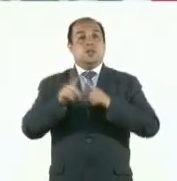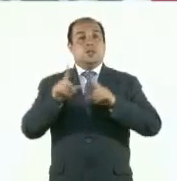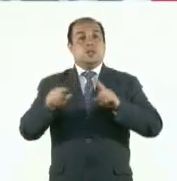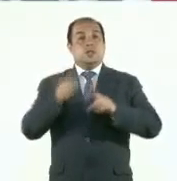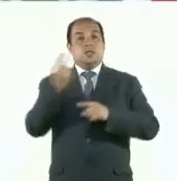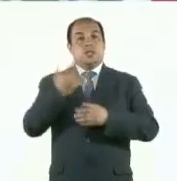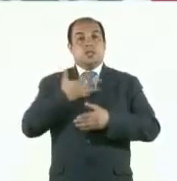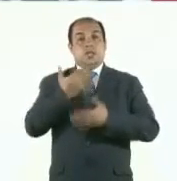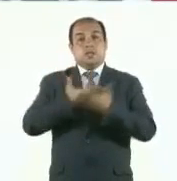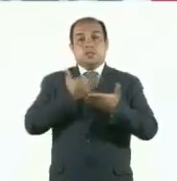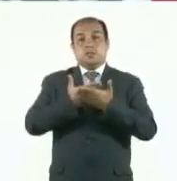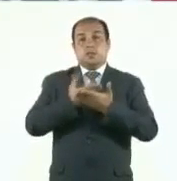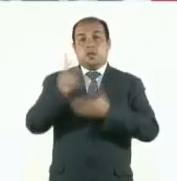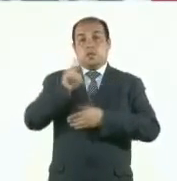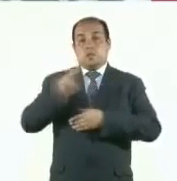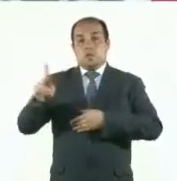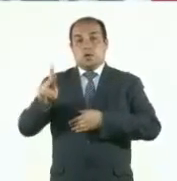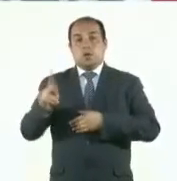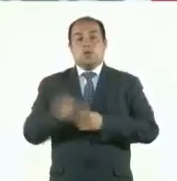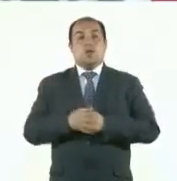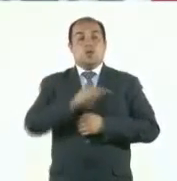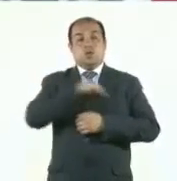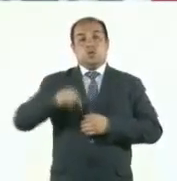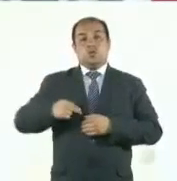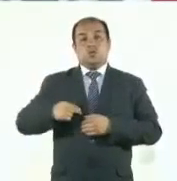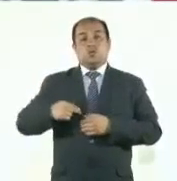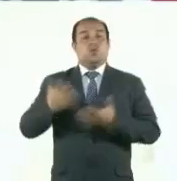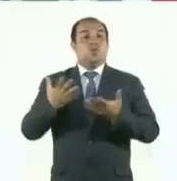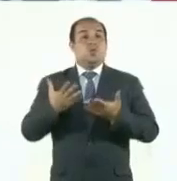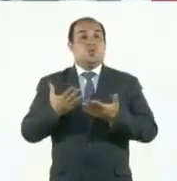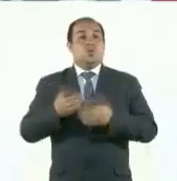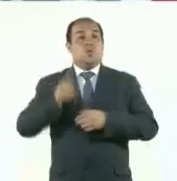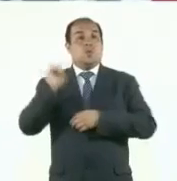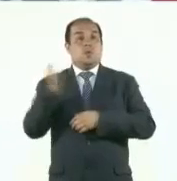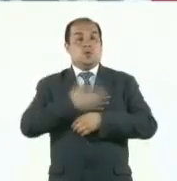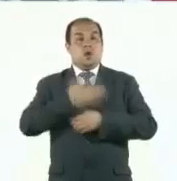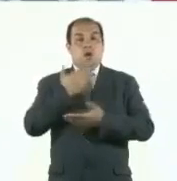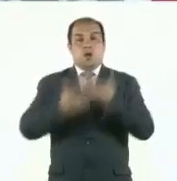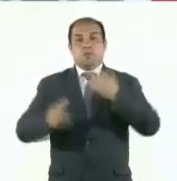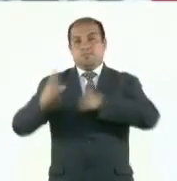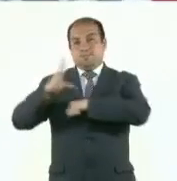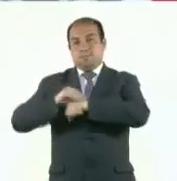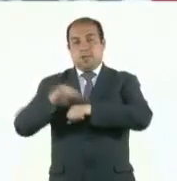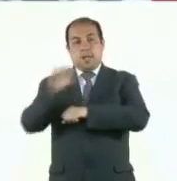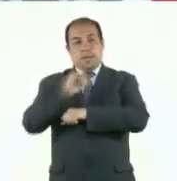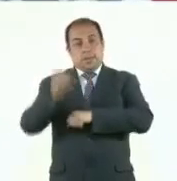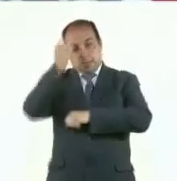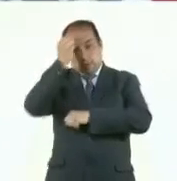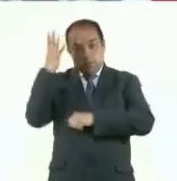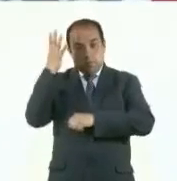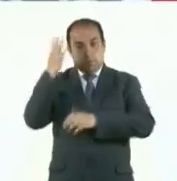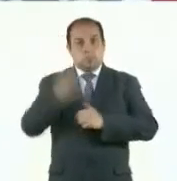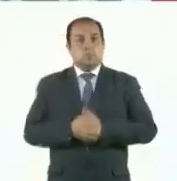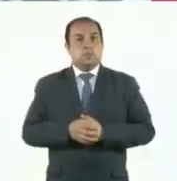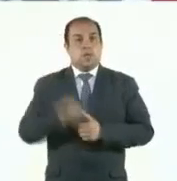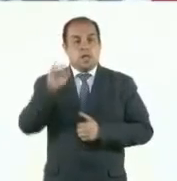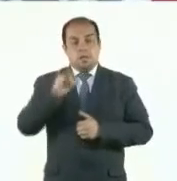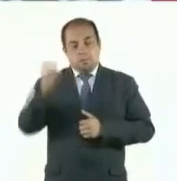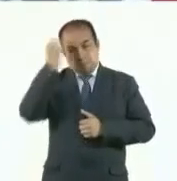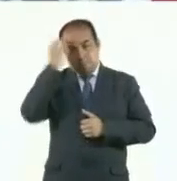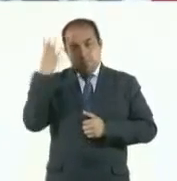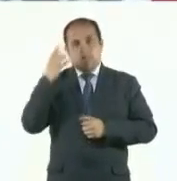nación y del pueblo y quienes somos universitarios y hoy con licencia jamás se nos debe olvidar jamás se nos debe olvidar